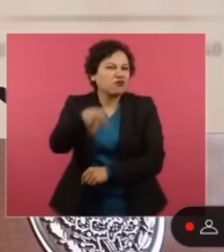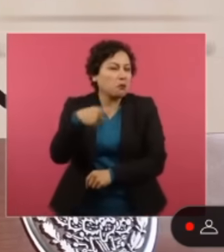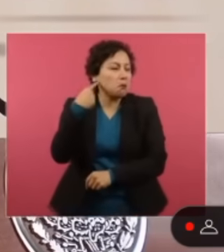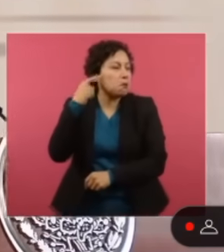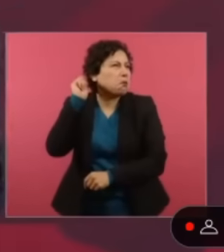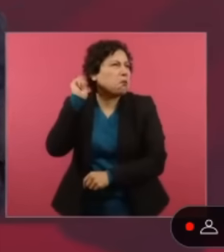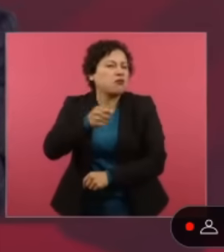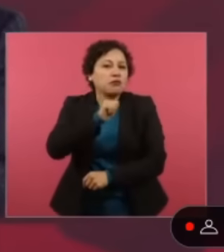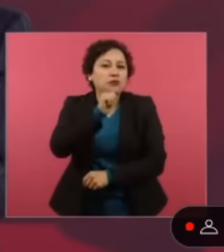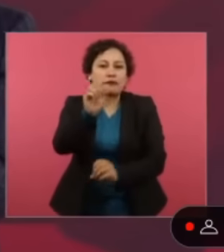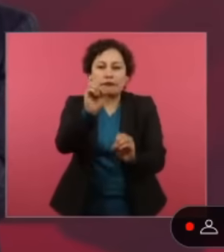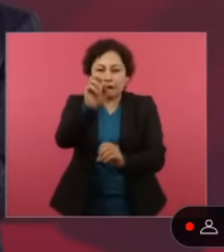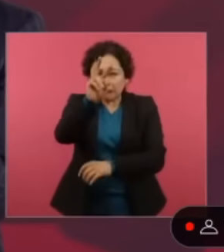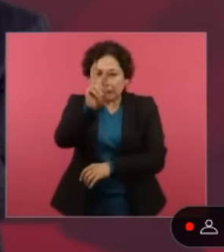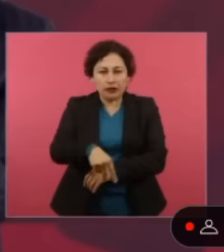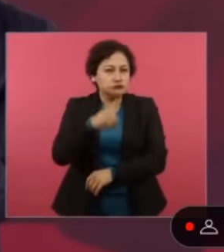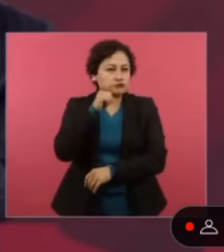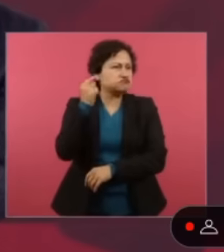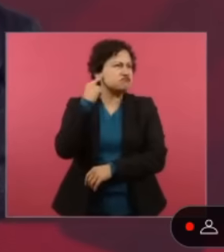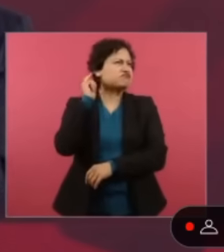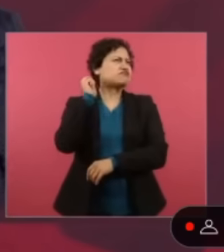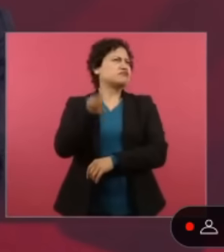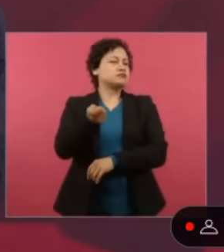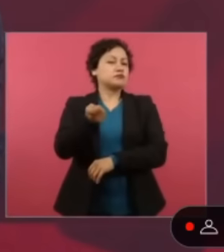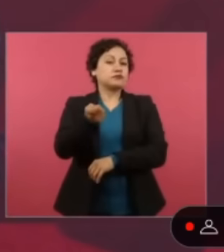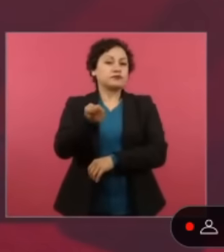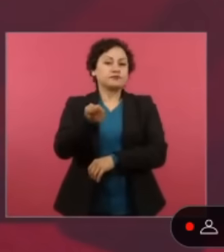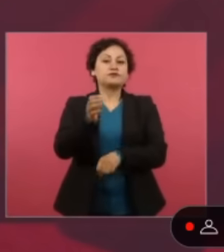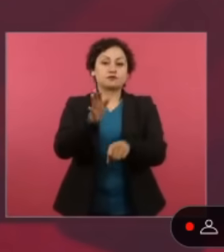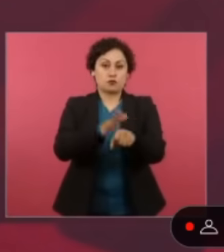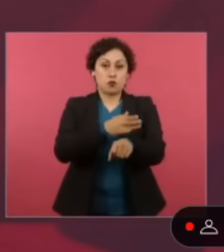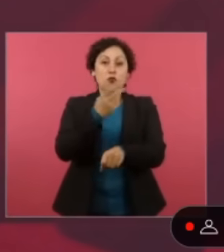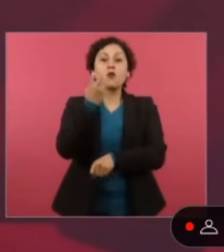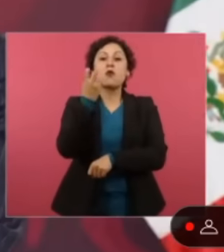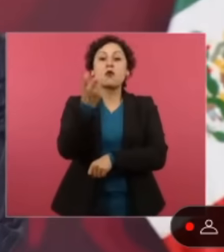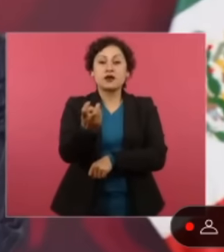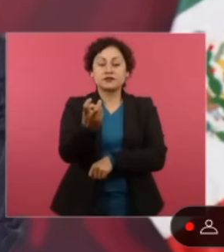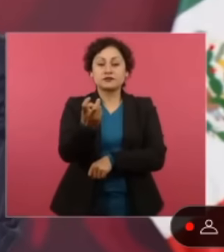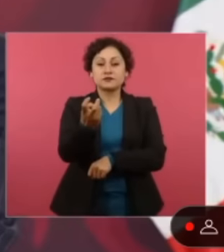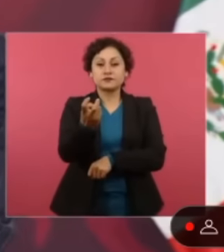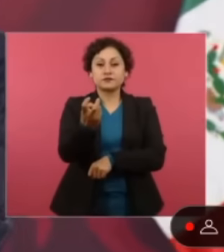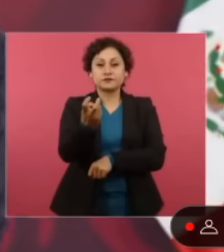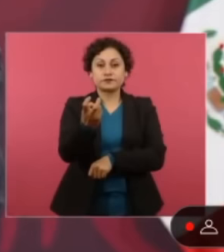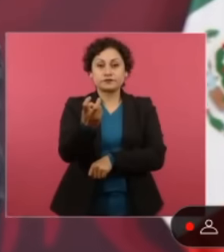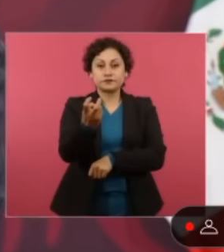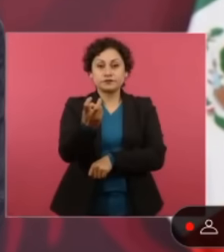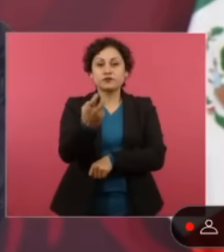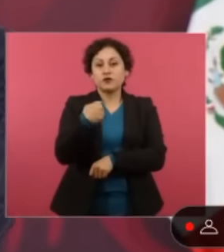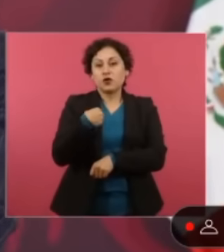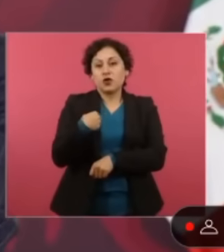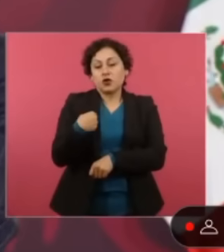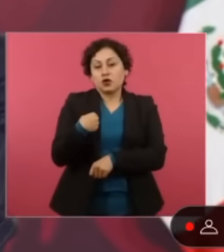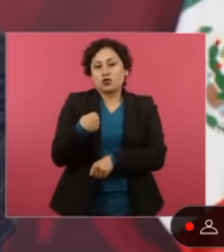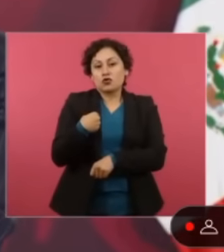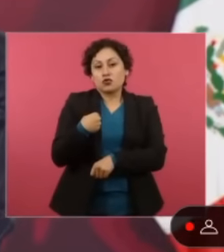diciendo que es insensible la granja de Bots de borolas y todos de la derecha El